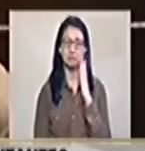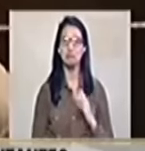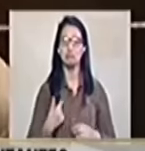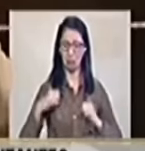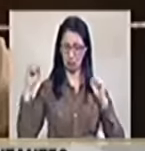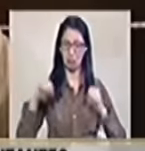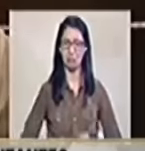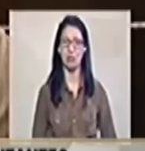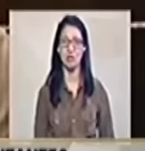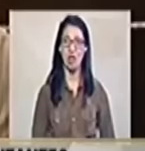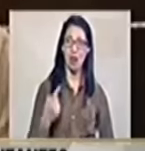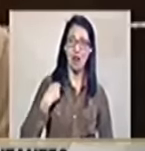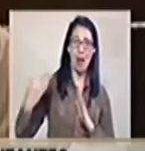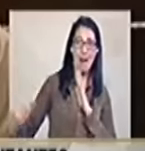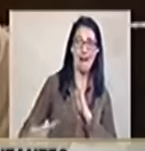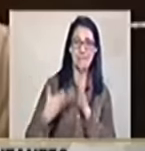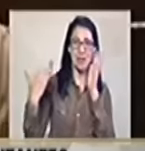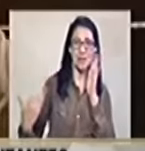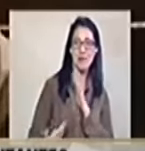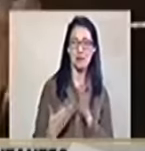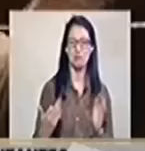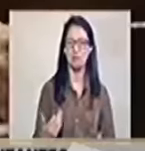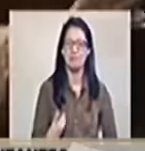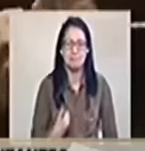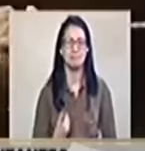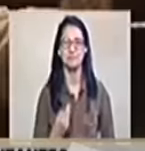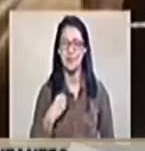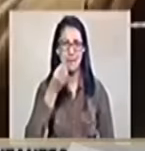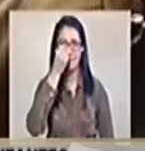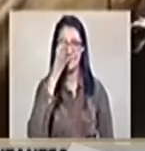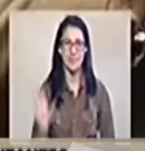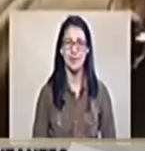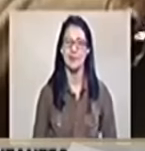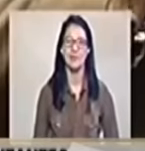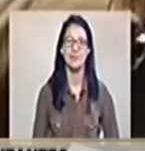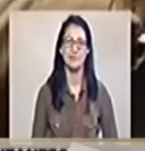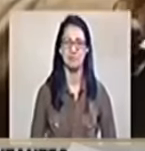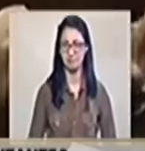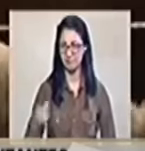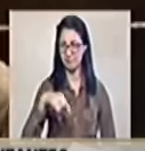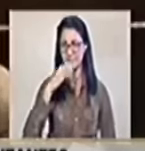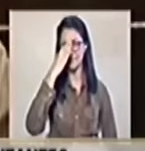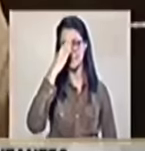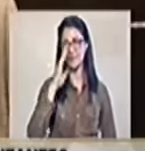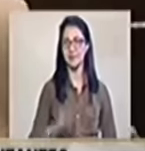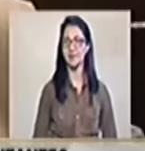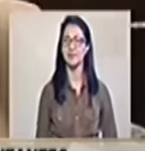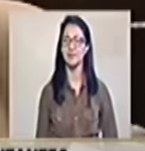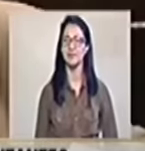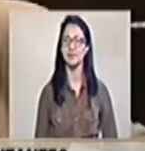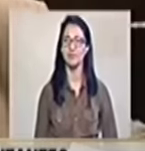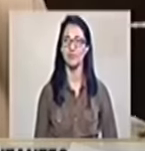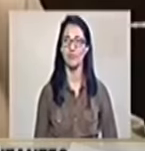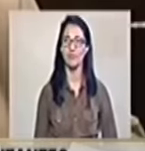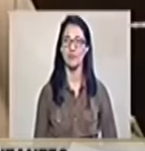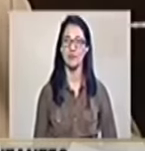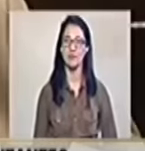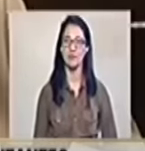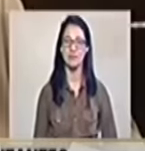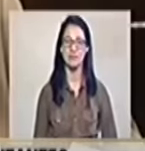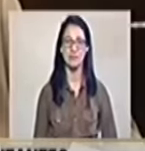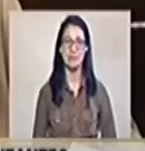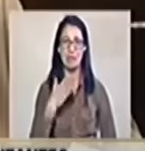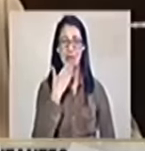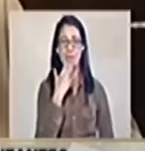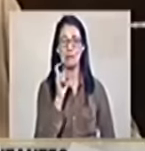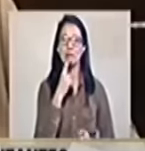intimidan con amenazas de prevaricato, pero algo muy elemental para los que son abogados. Cuando se dice